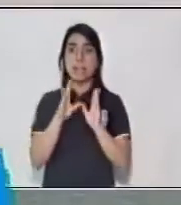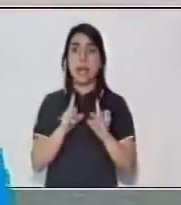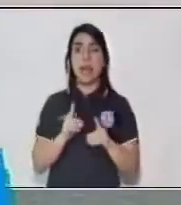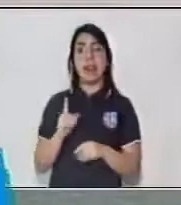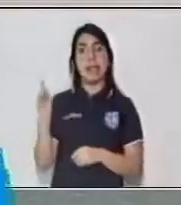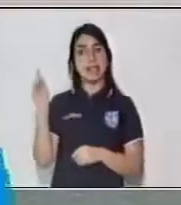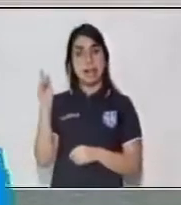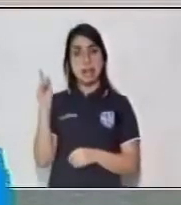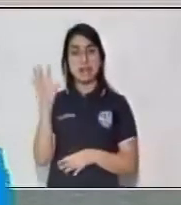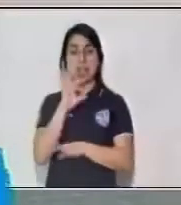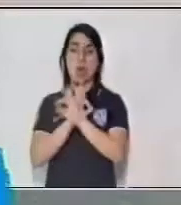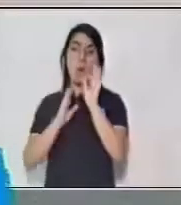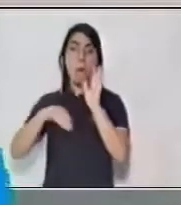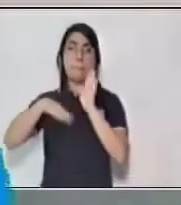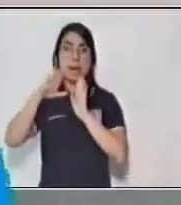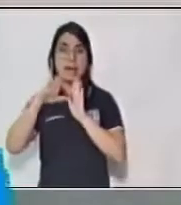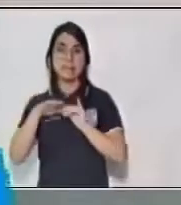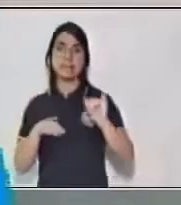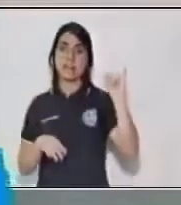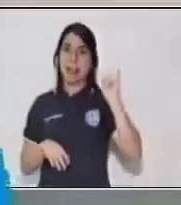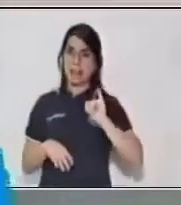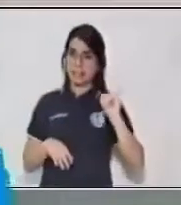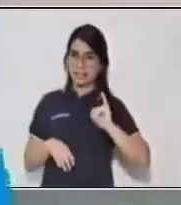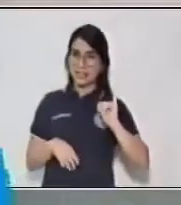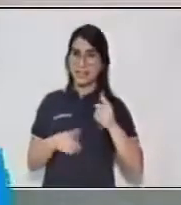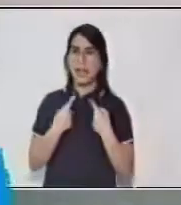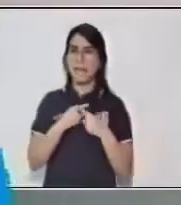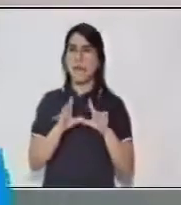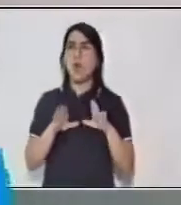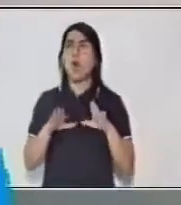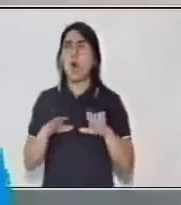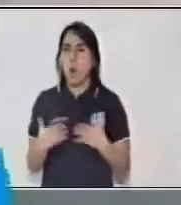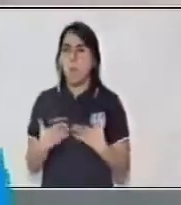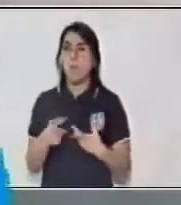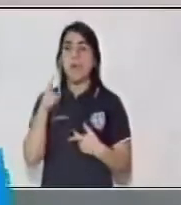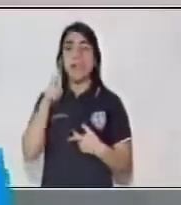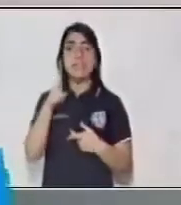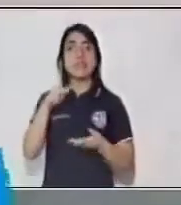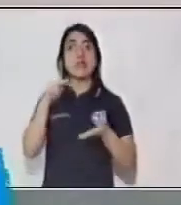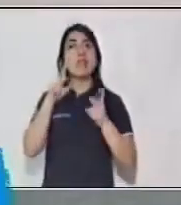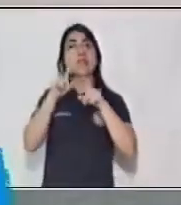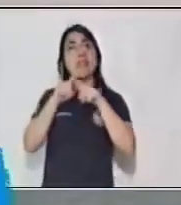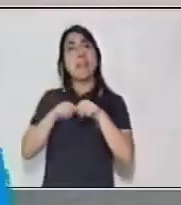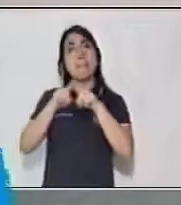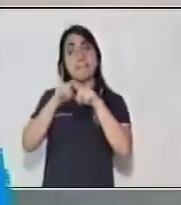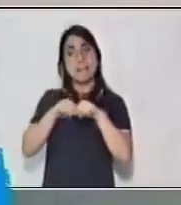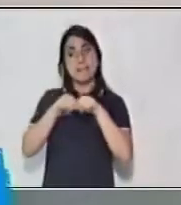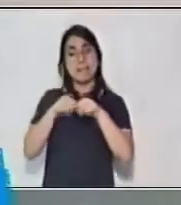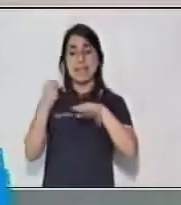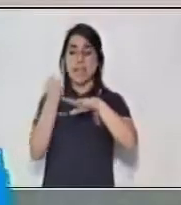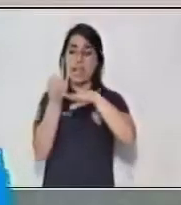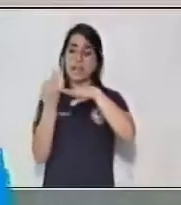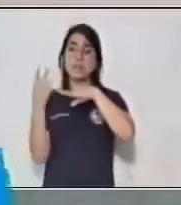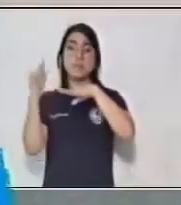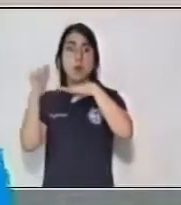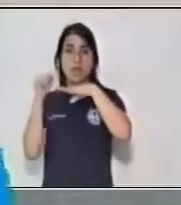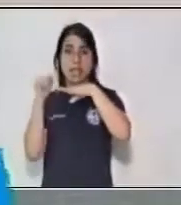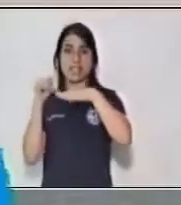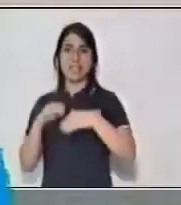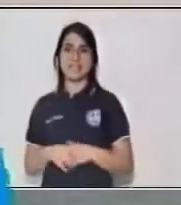¿sí? Y ese corrimiento se va a manifestar en el exponente. Vamos a ver este